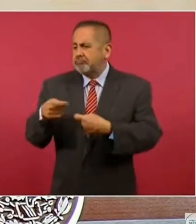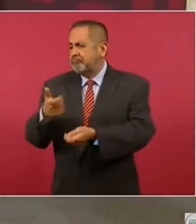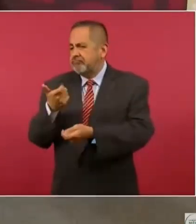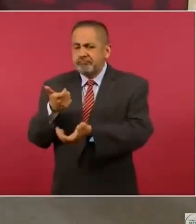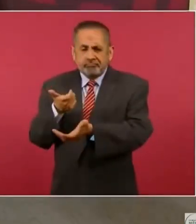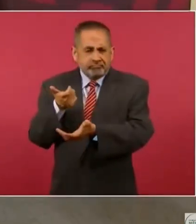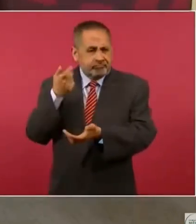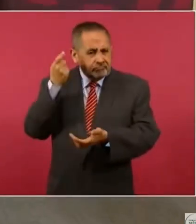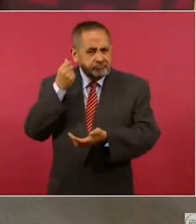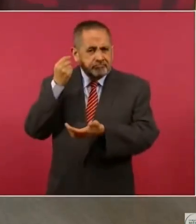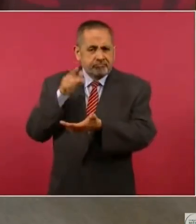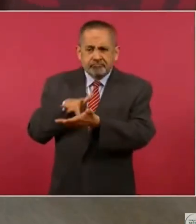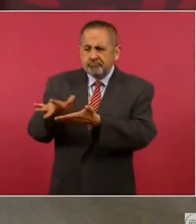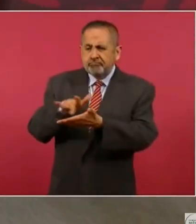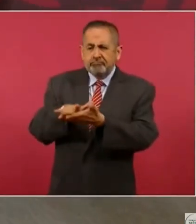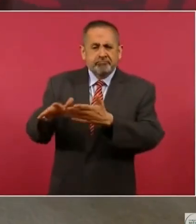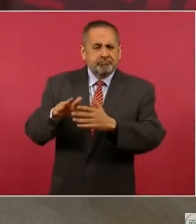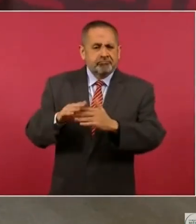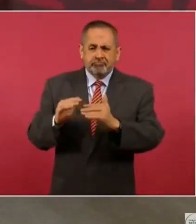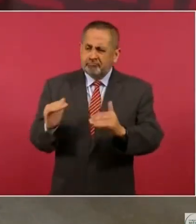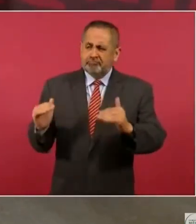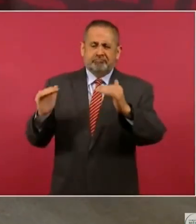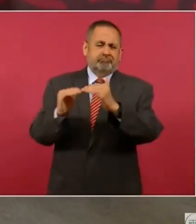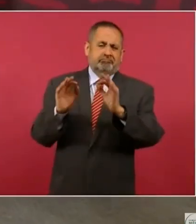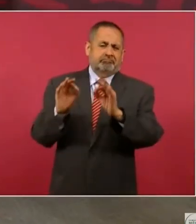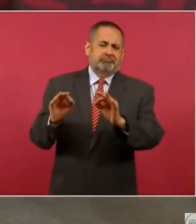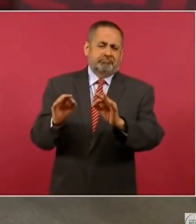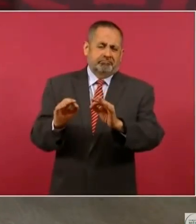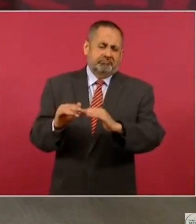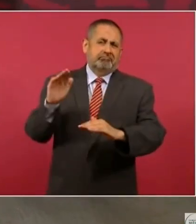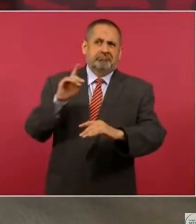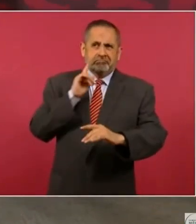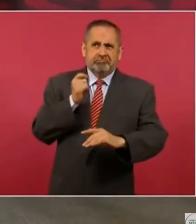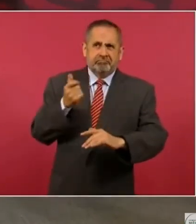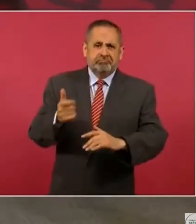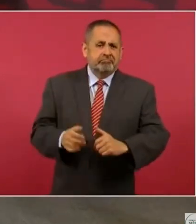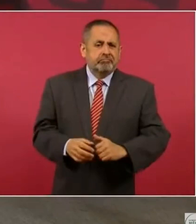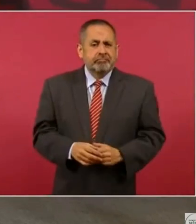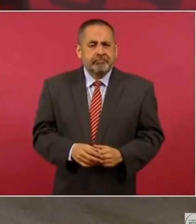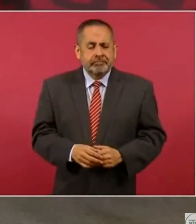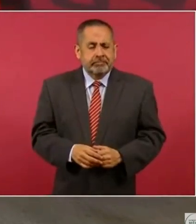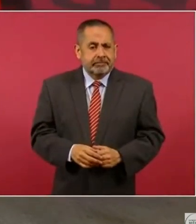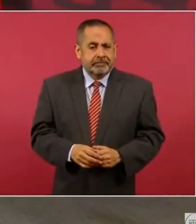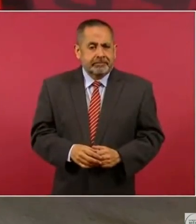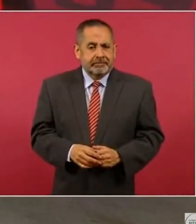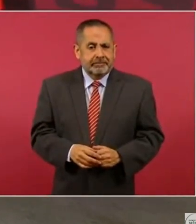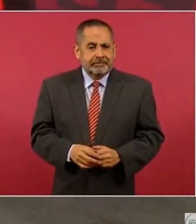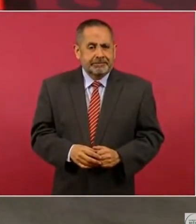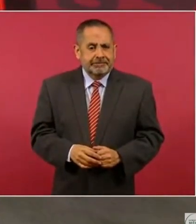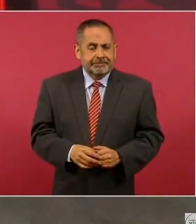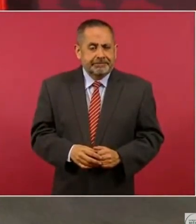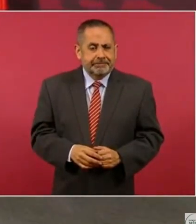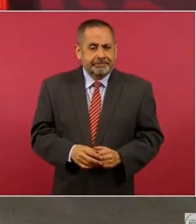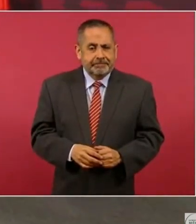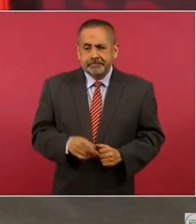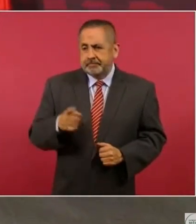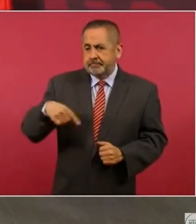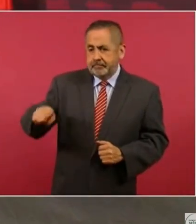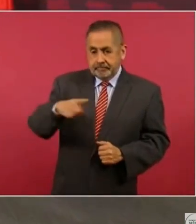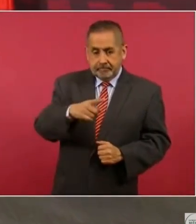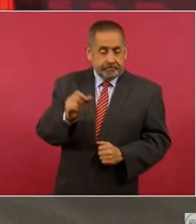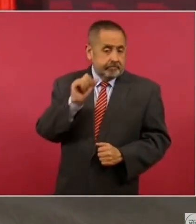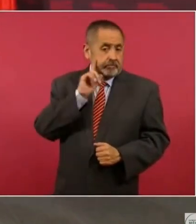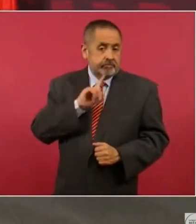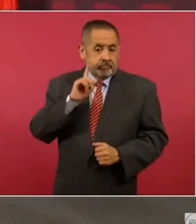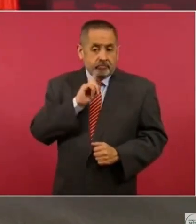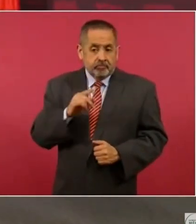a la mitad, es decir, son beneficiarias igual